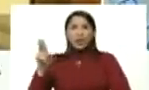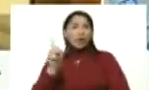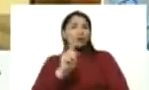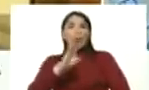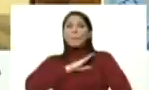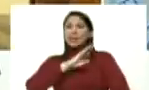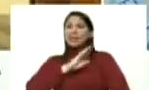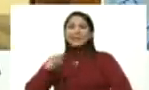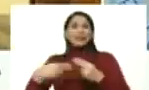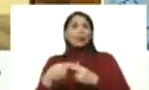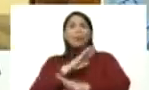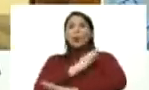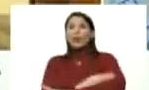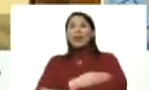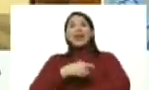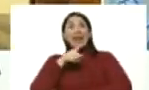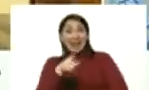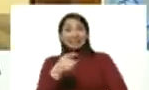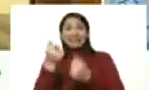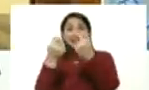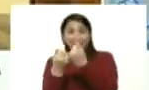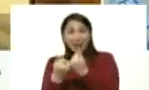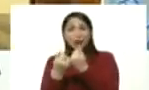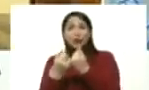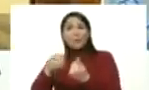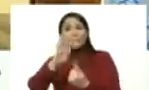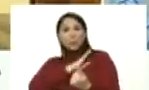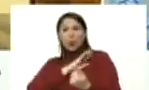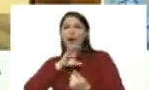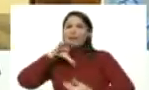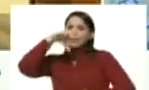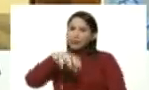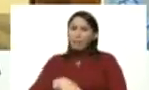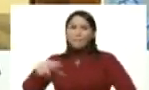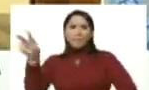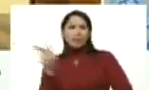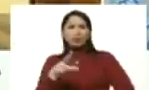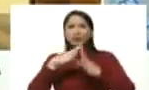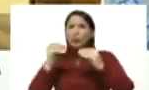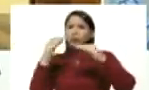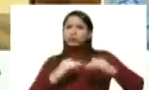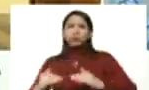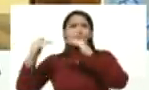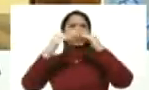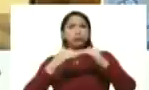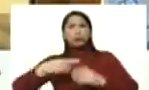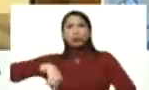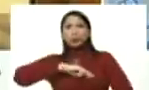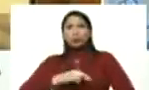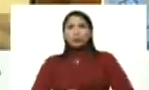ningún poder. Es bien del Estado venezolano, de todos nosotros.